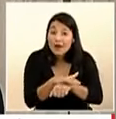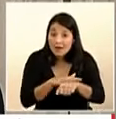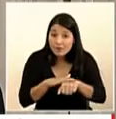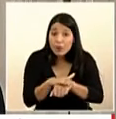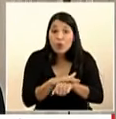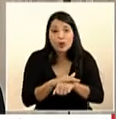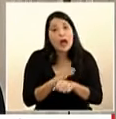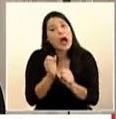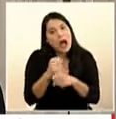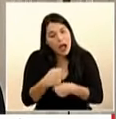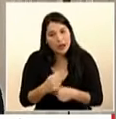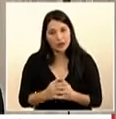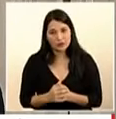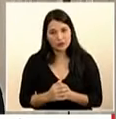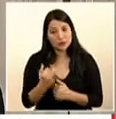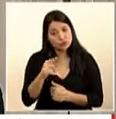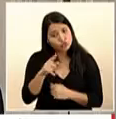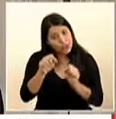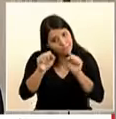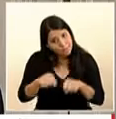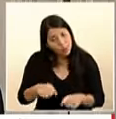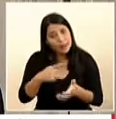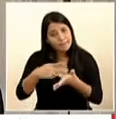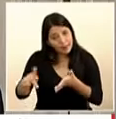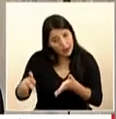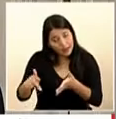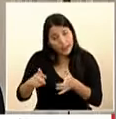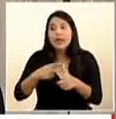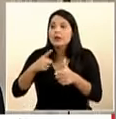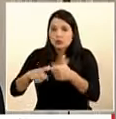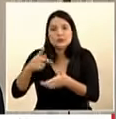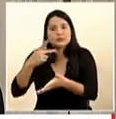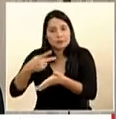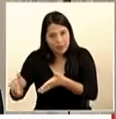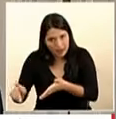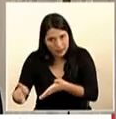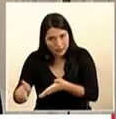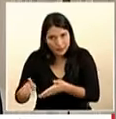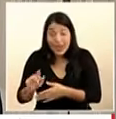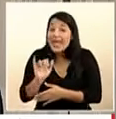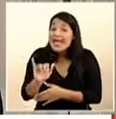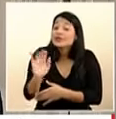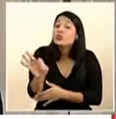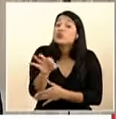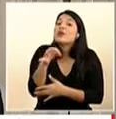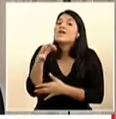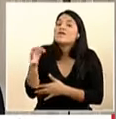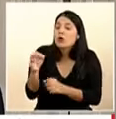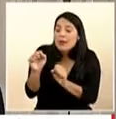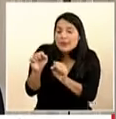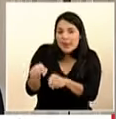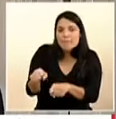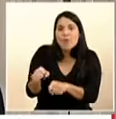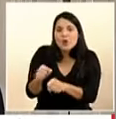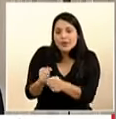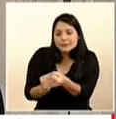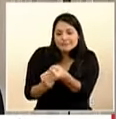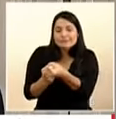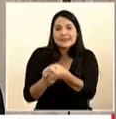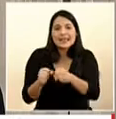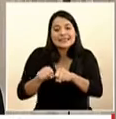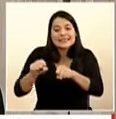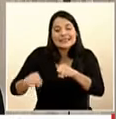hacerlo si podemos pagar los que podamos pagar paguemos eso es una forma de sostener nuestros sistemas